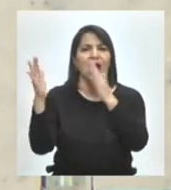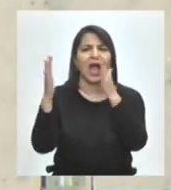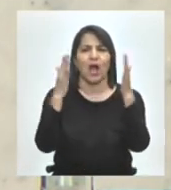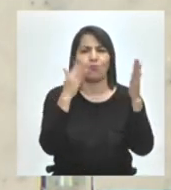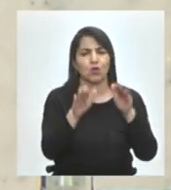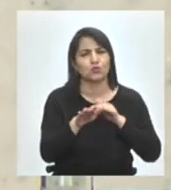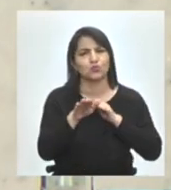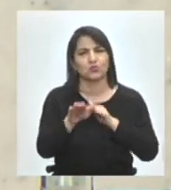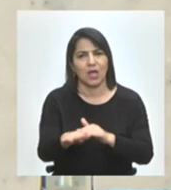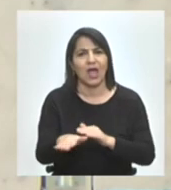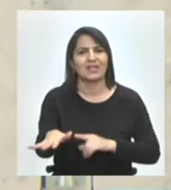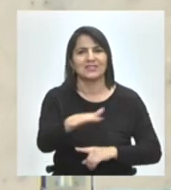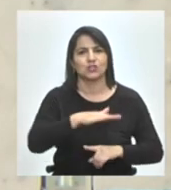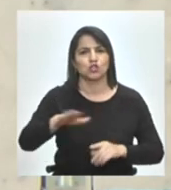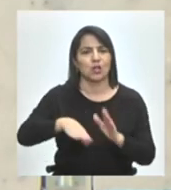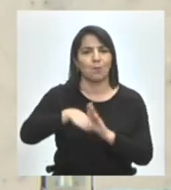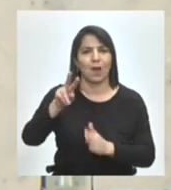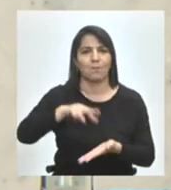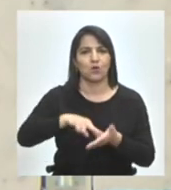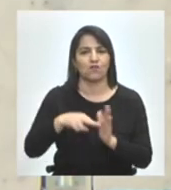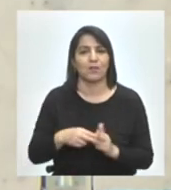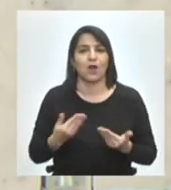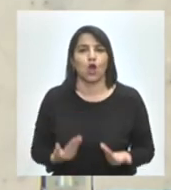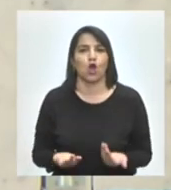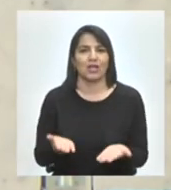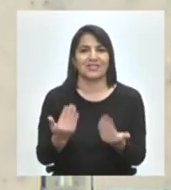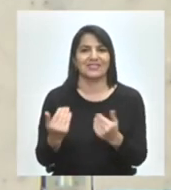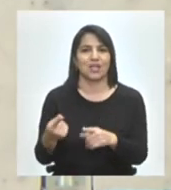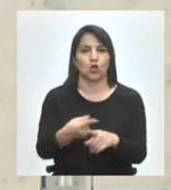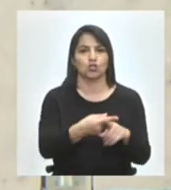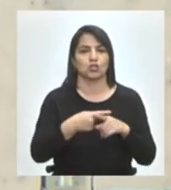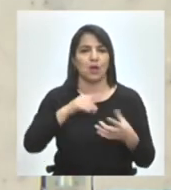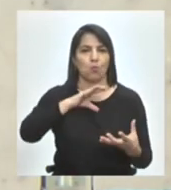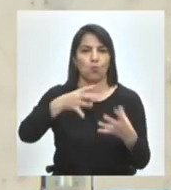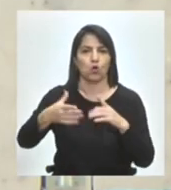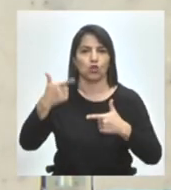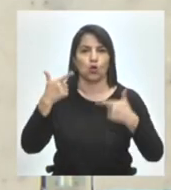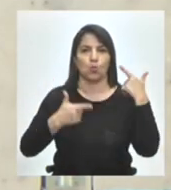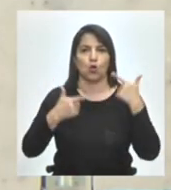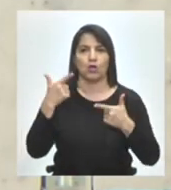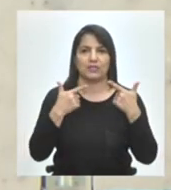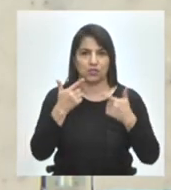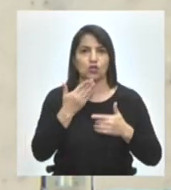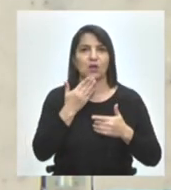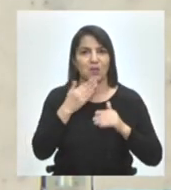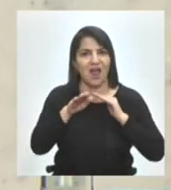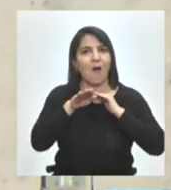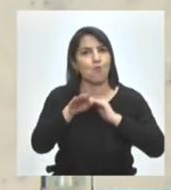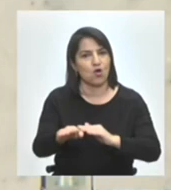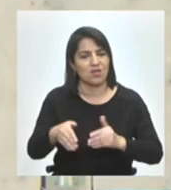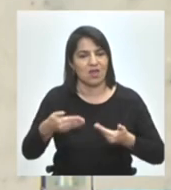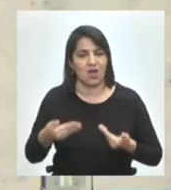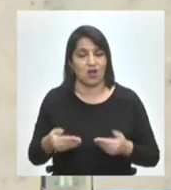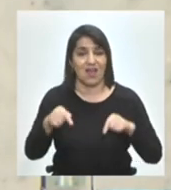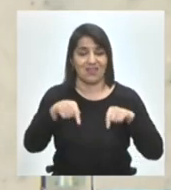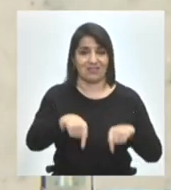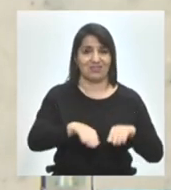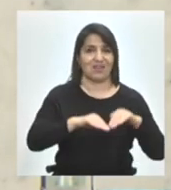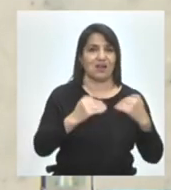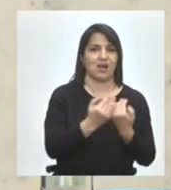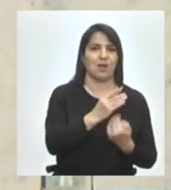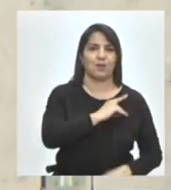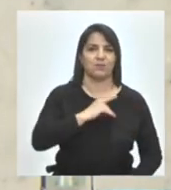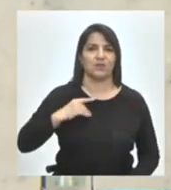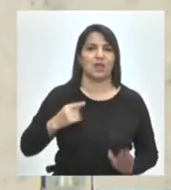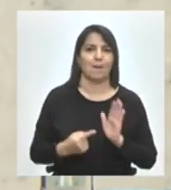más críticos, pero que hoy requieren de una sociedad y un mundo político que les devuelva la mano. Por eso en esta Cámara se presentó